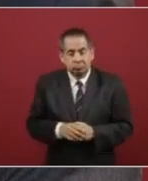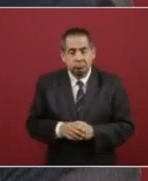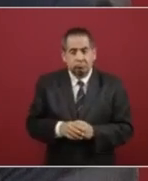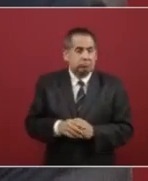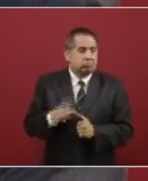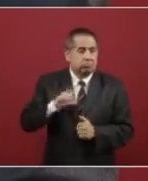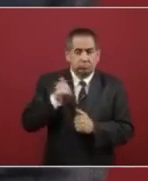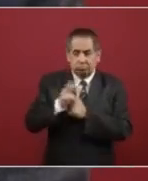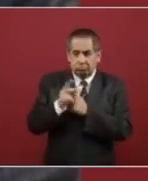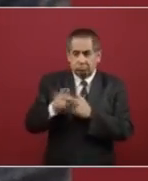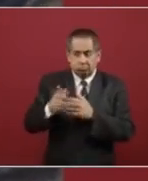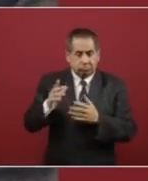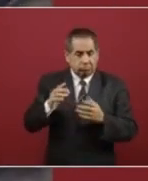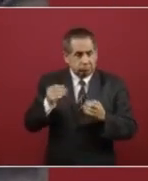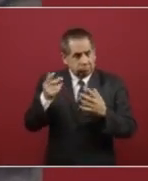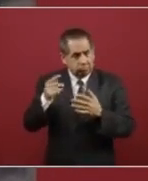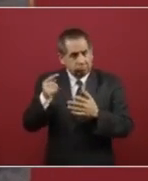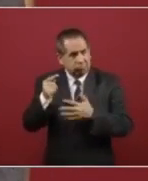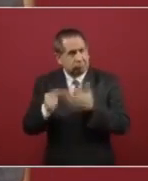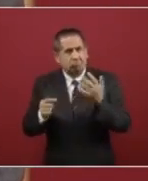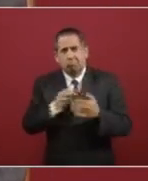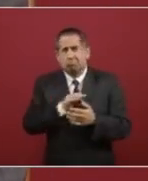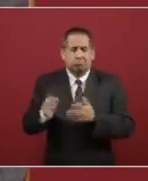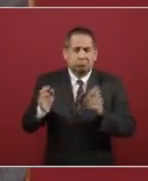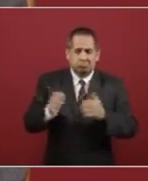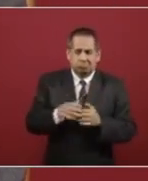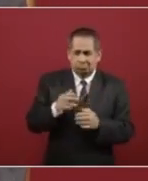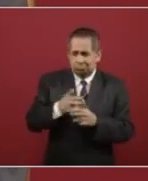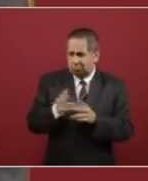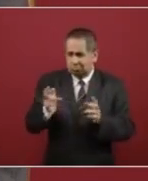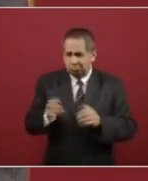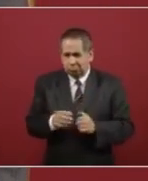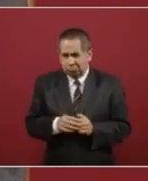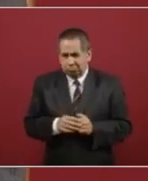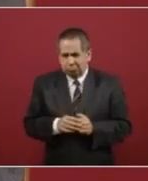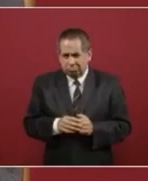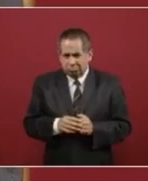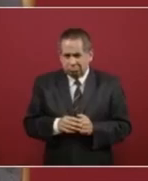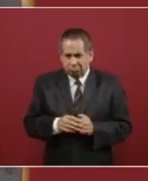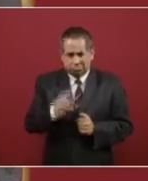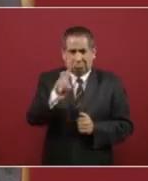Hay países en donde hay hasta